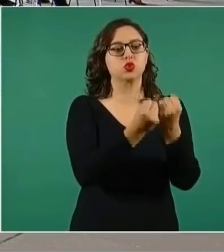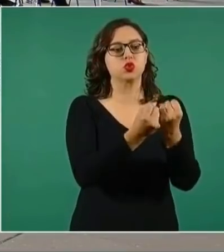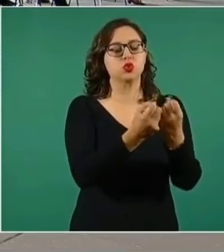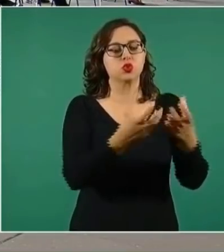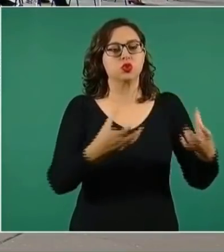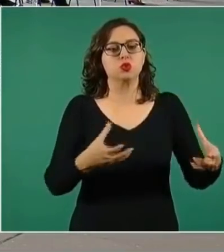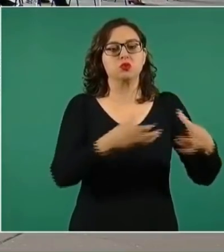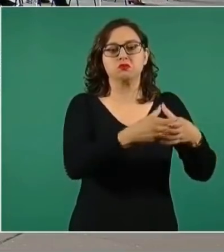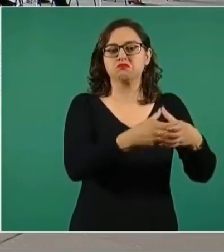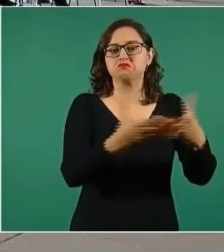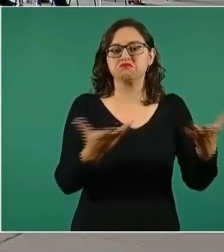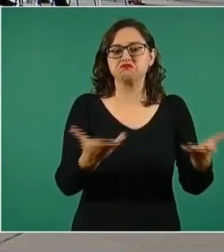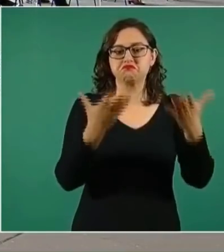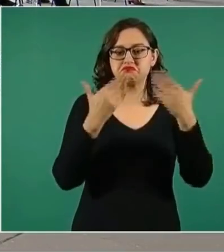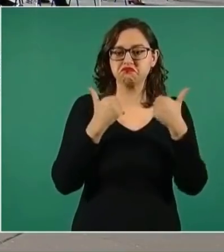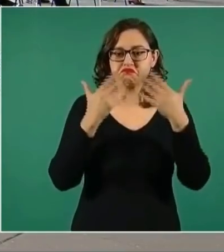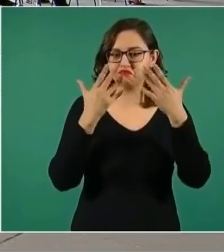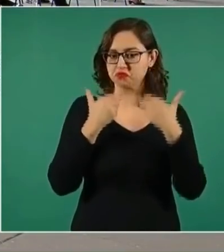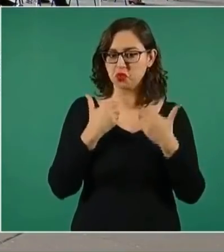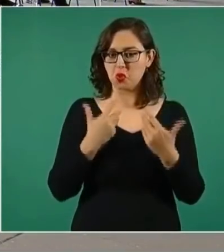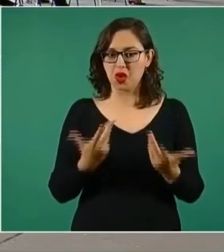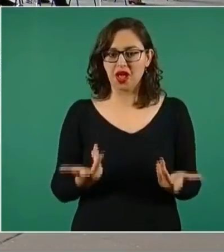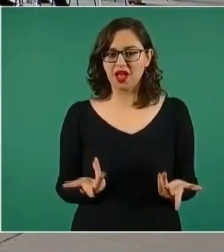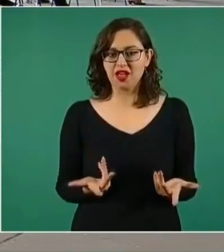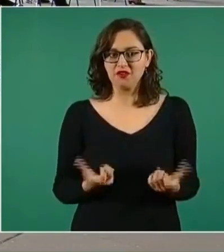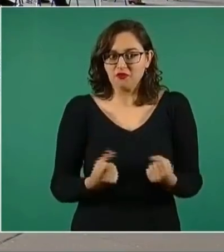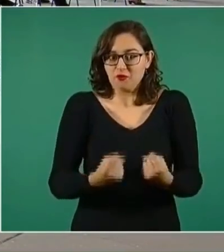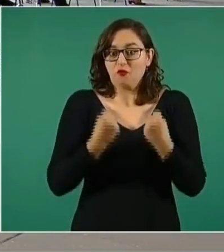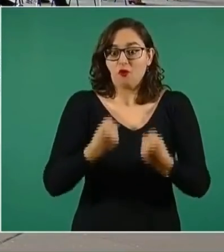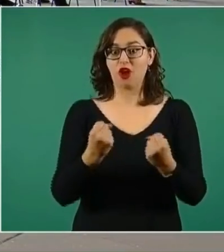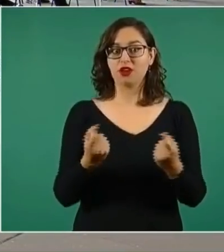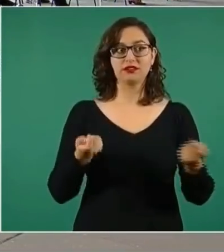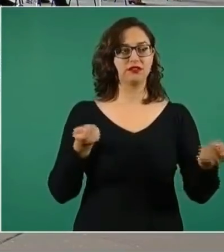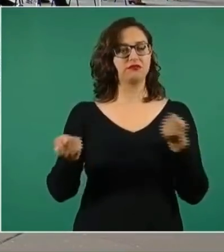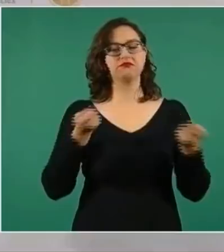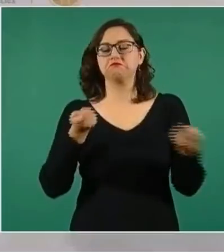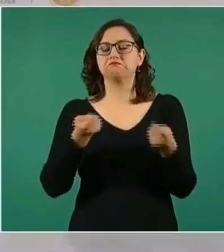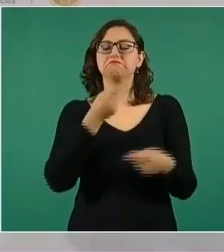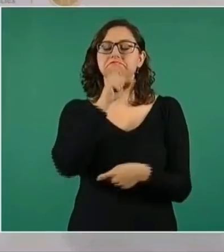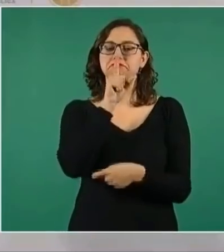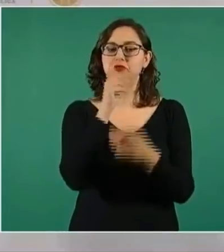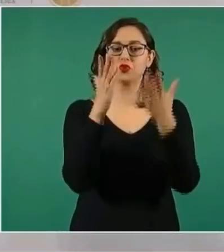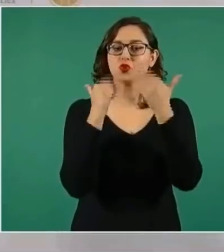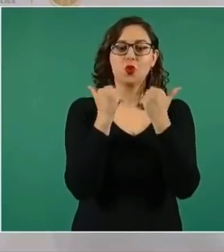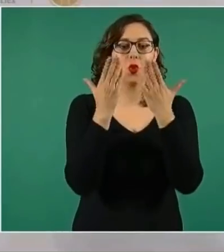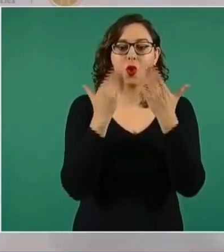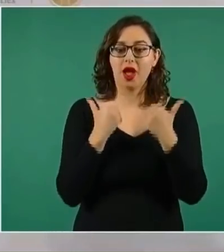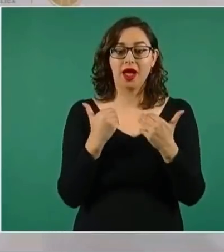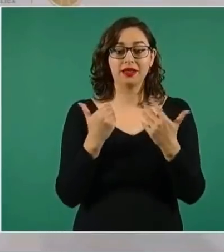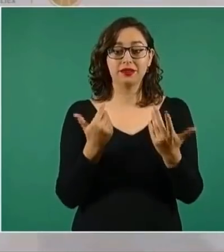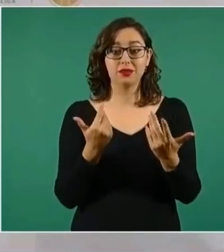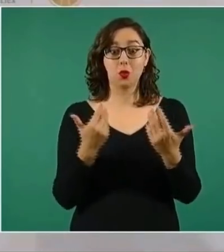poder central fuerte, una